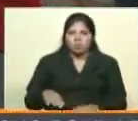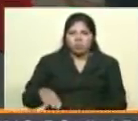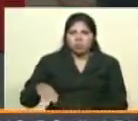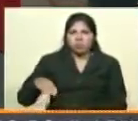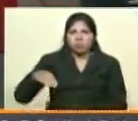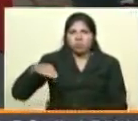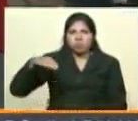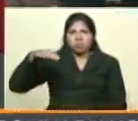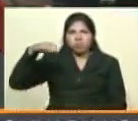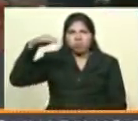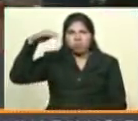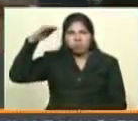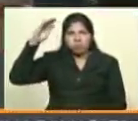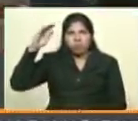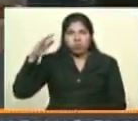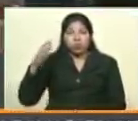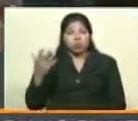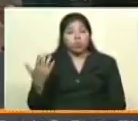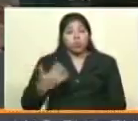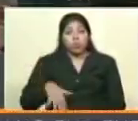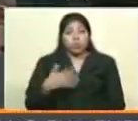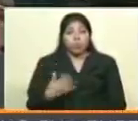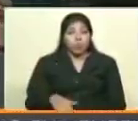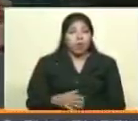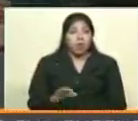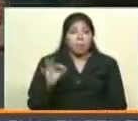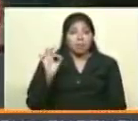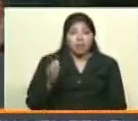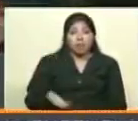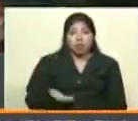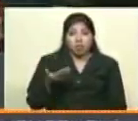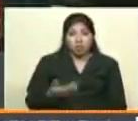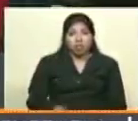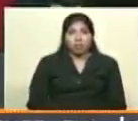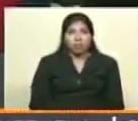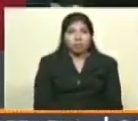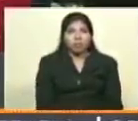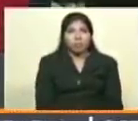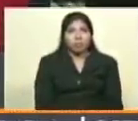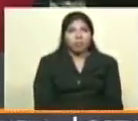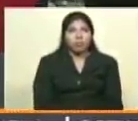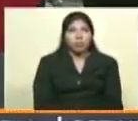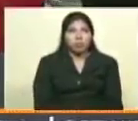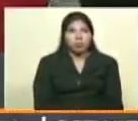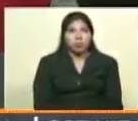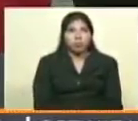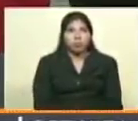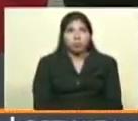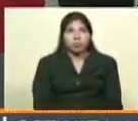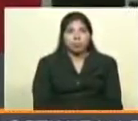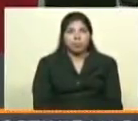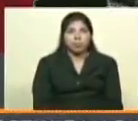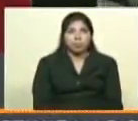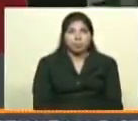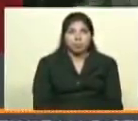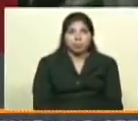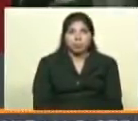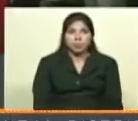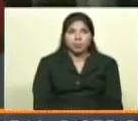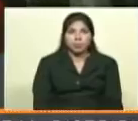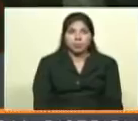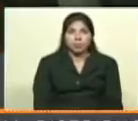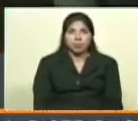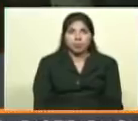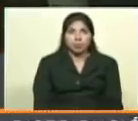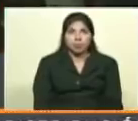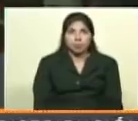grande, es algo único en la historia de la humanidad. Por eso tenemos que saber dónde estamos plantados.